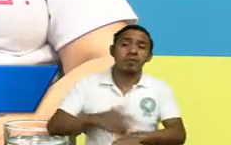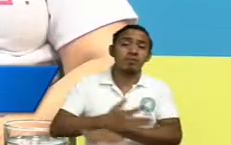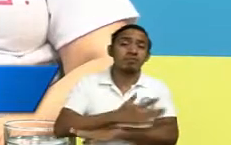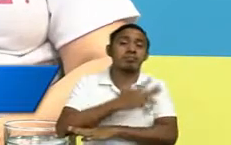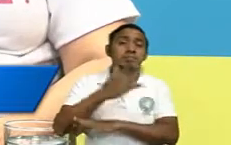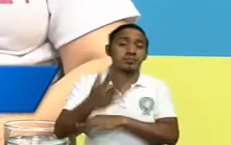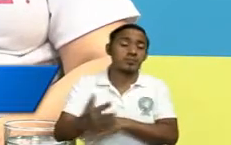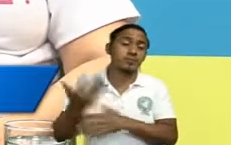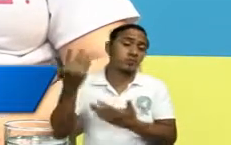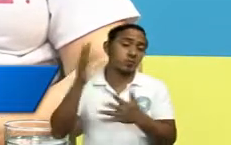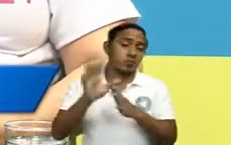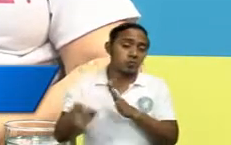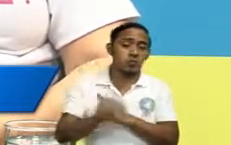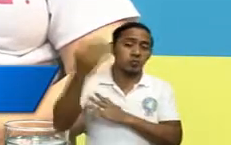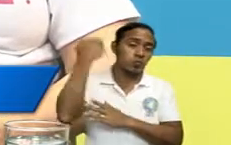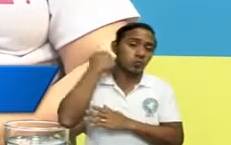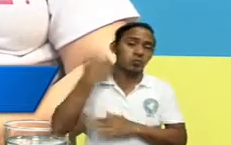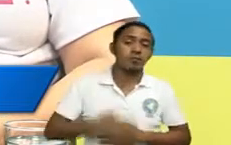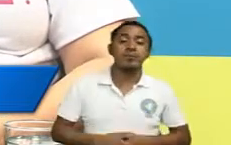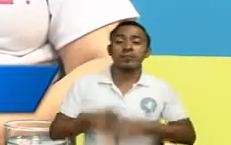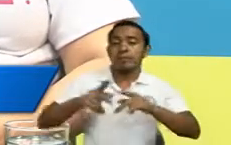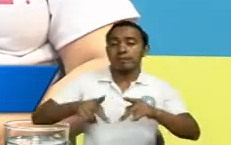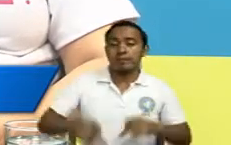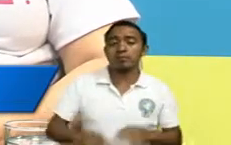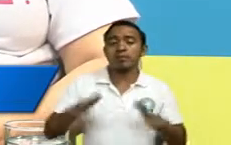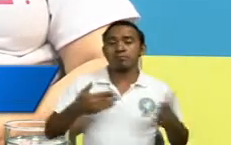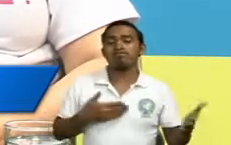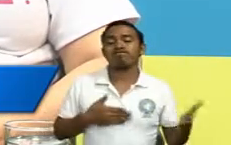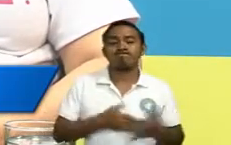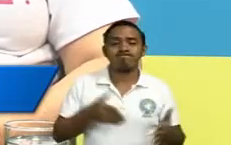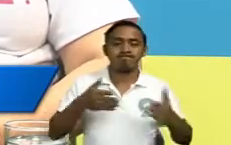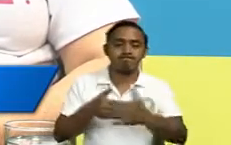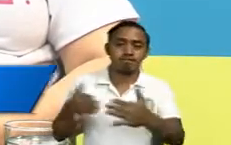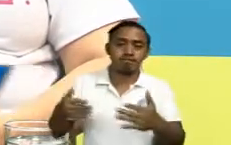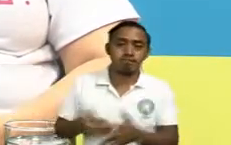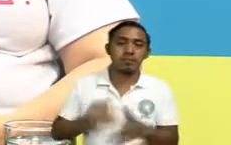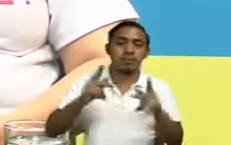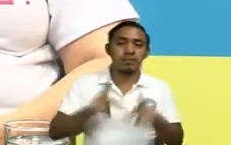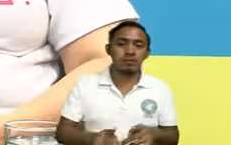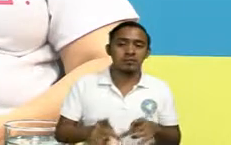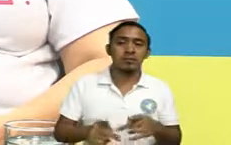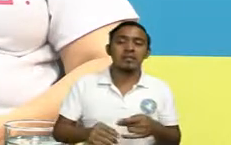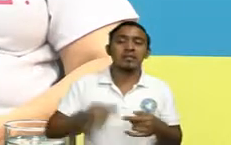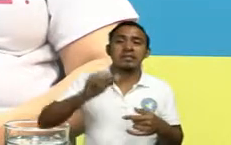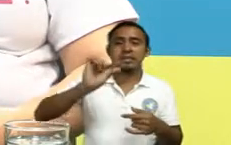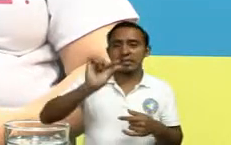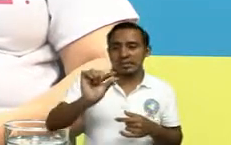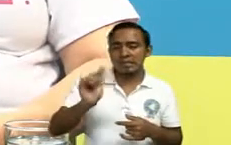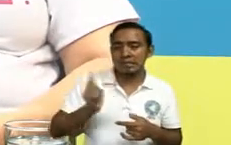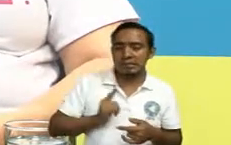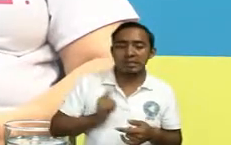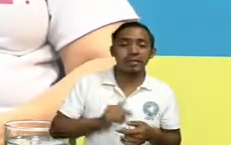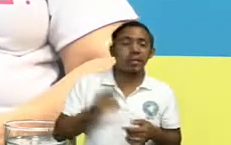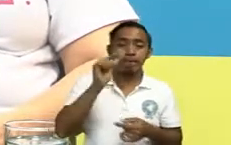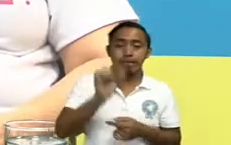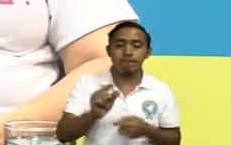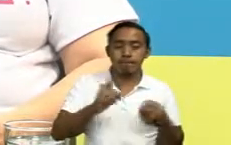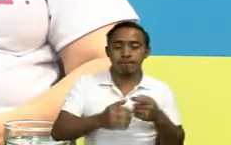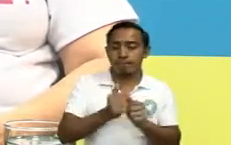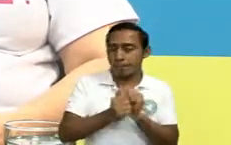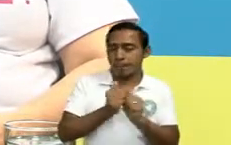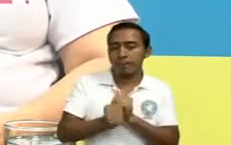¿verdad? La persona queda limitada. Entonces, toda persona que tenga una deficiencia